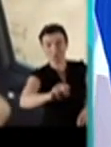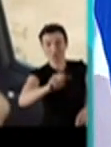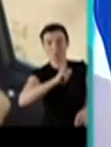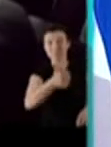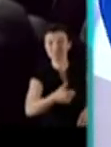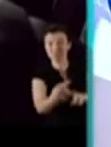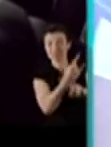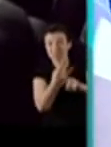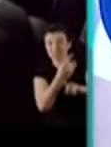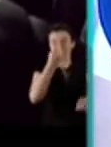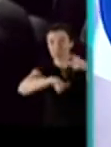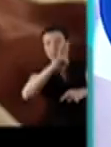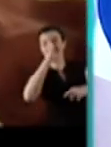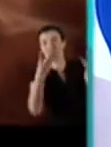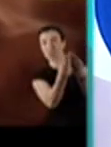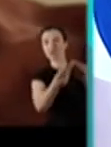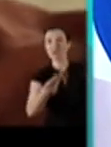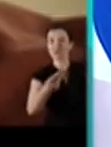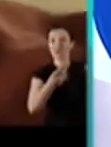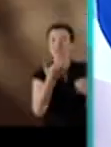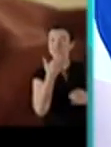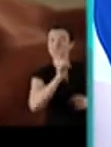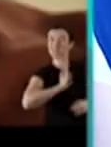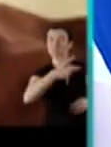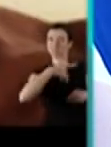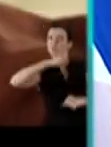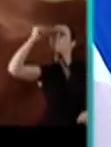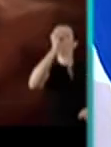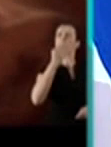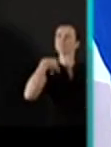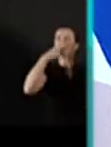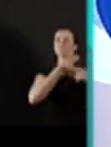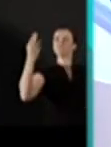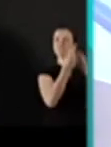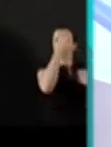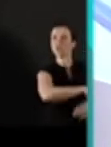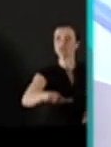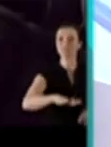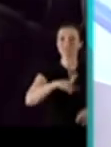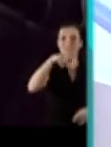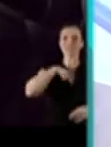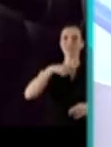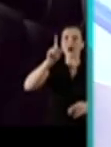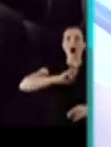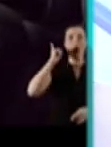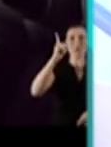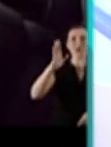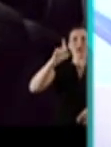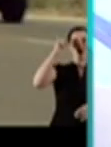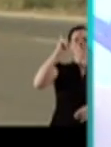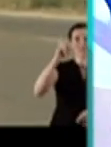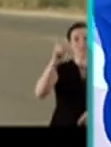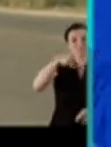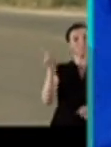se repiten roles en esas jóvenes que son maltratadas o es que hay algo en la